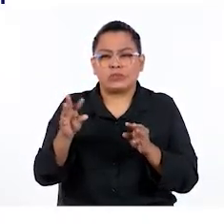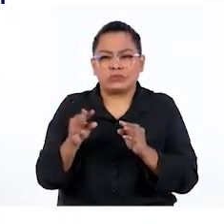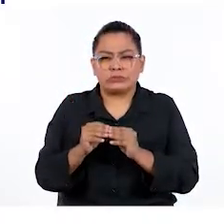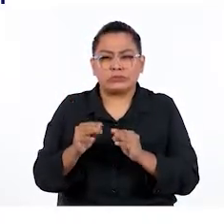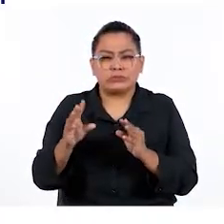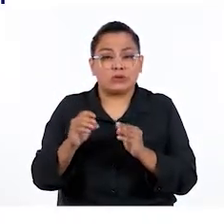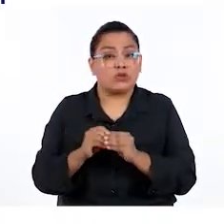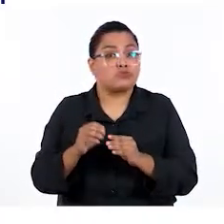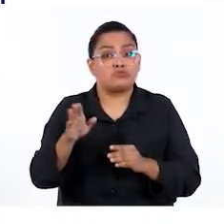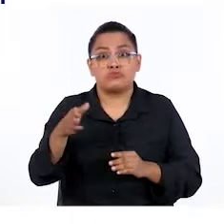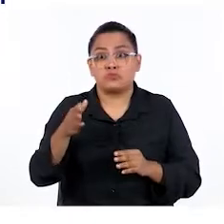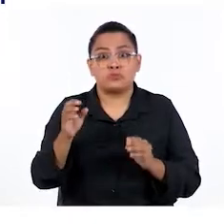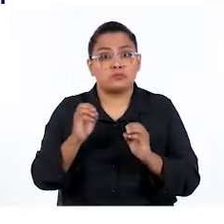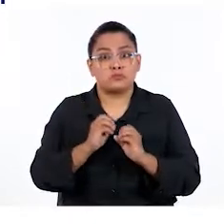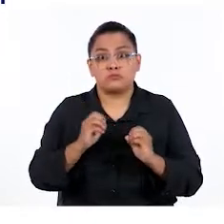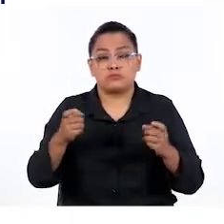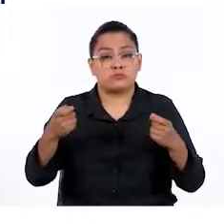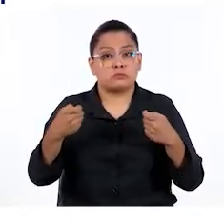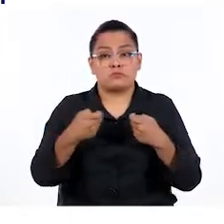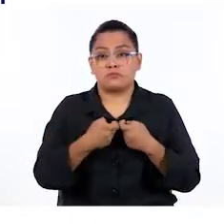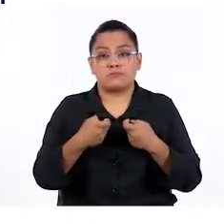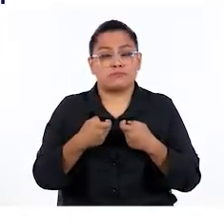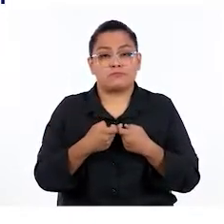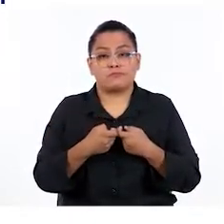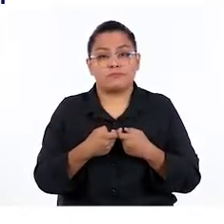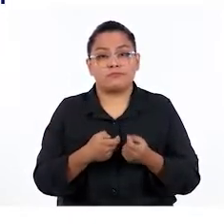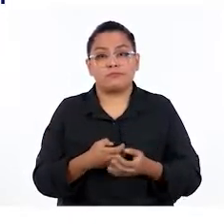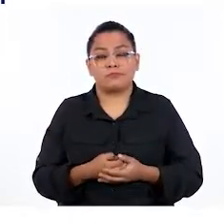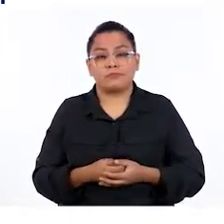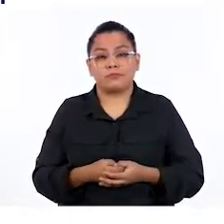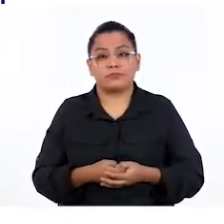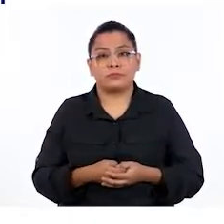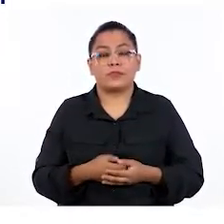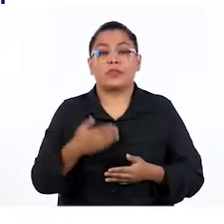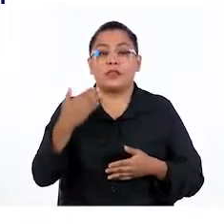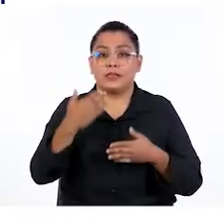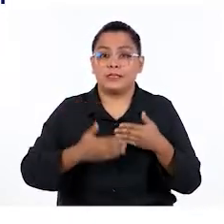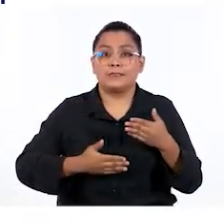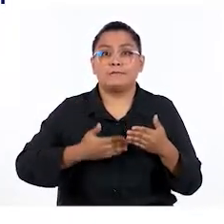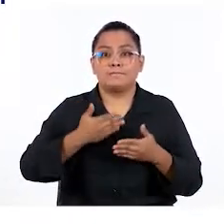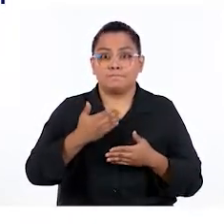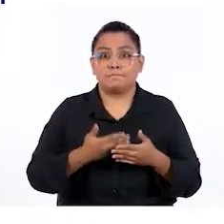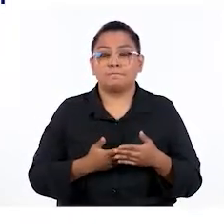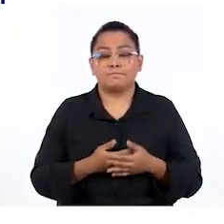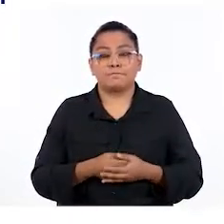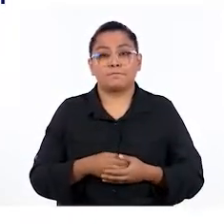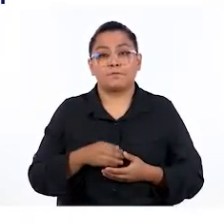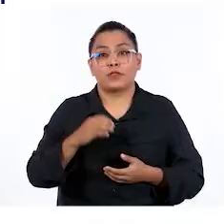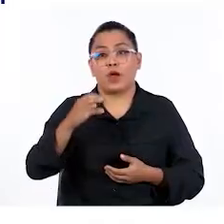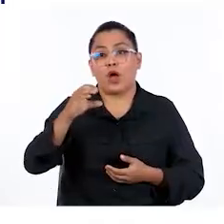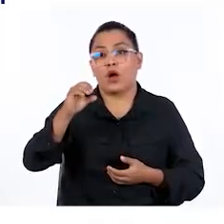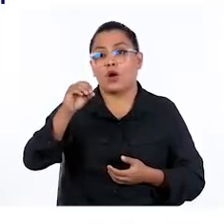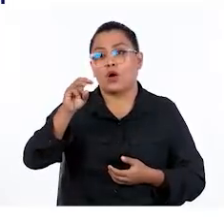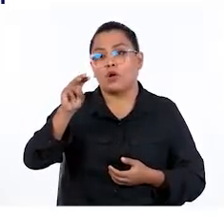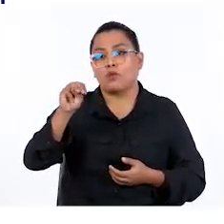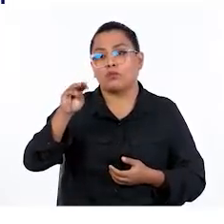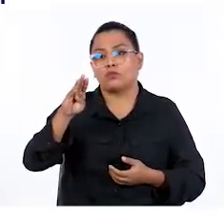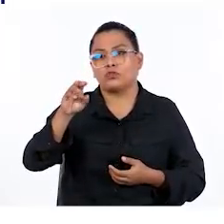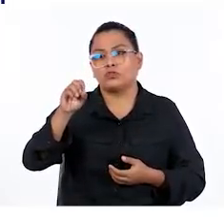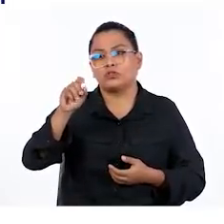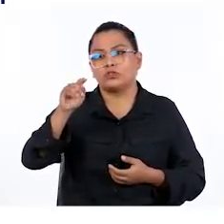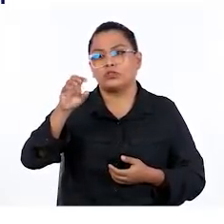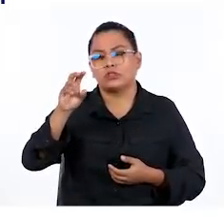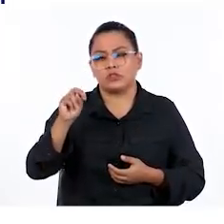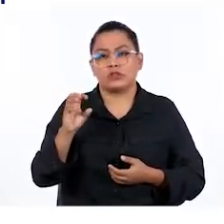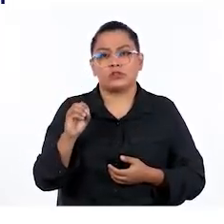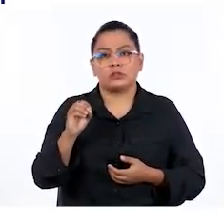se puede utilizar para obtener energía biológicamente útil. Y este es un proceso de combustión, que también podemos oxidar, por